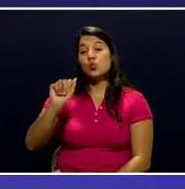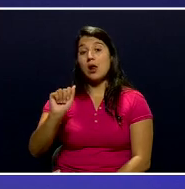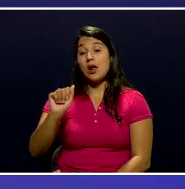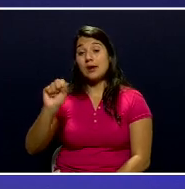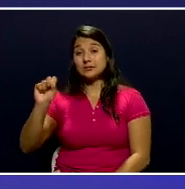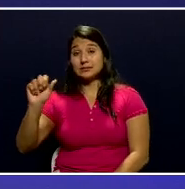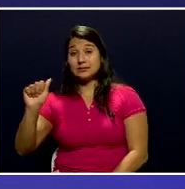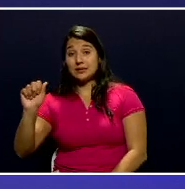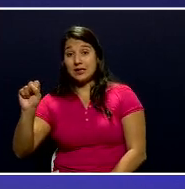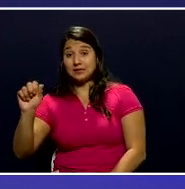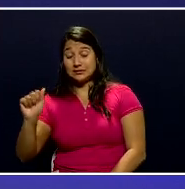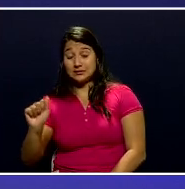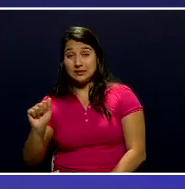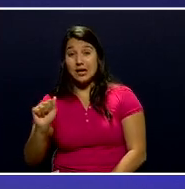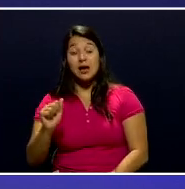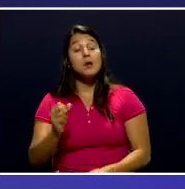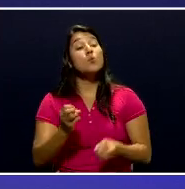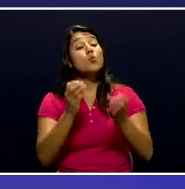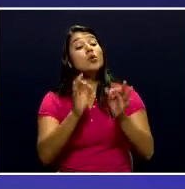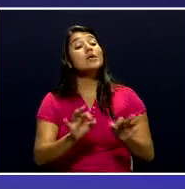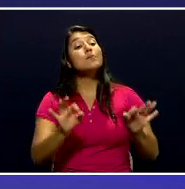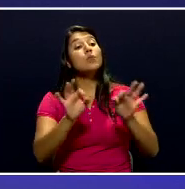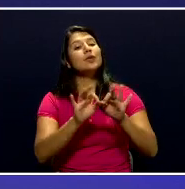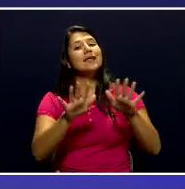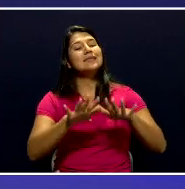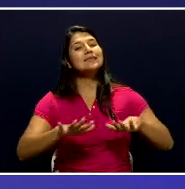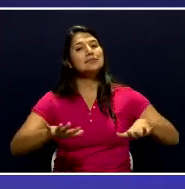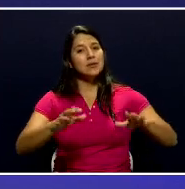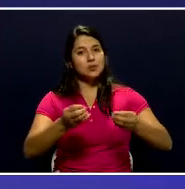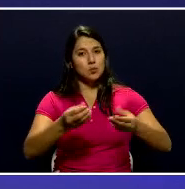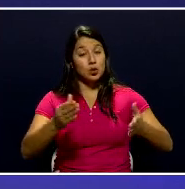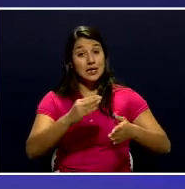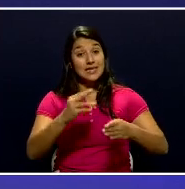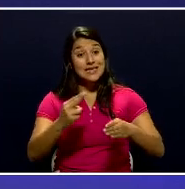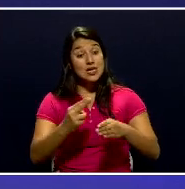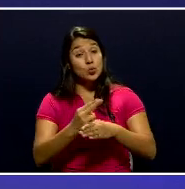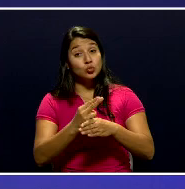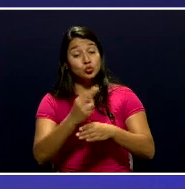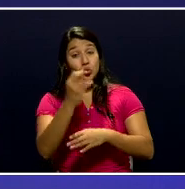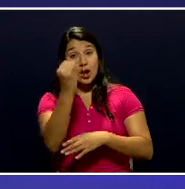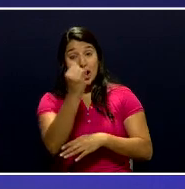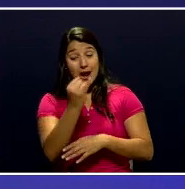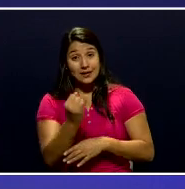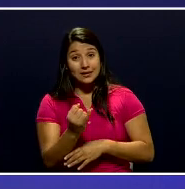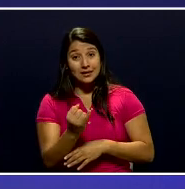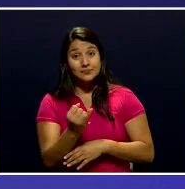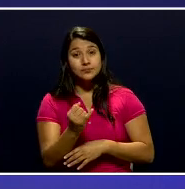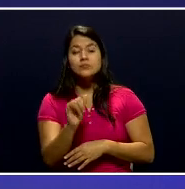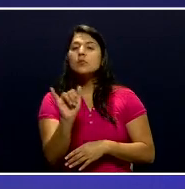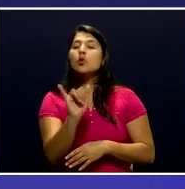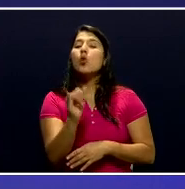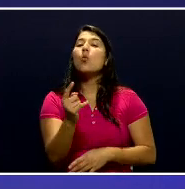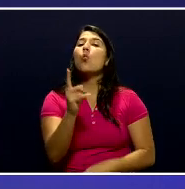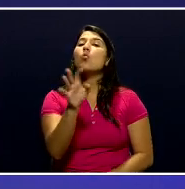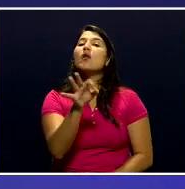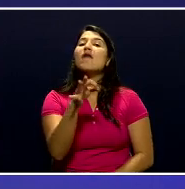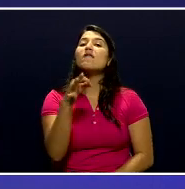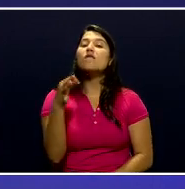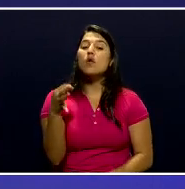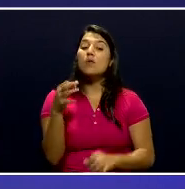la importancia del espacio público y el uso del arte como una forma